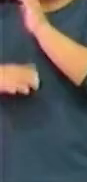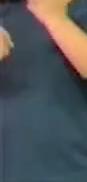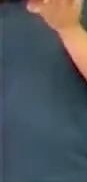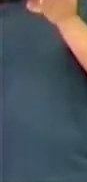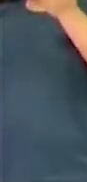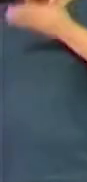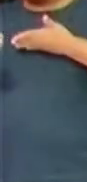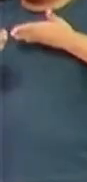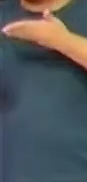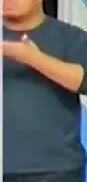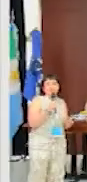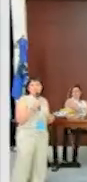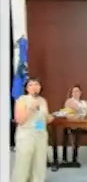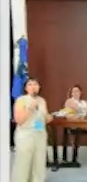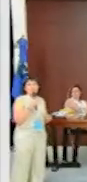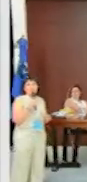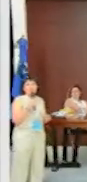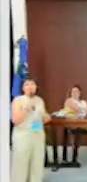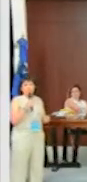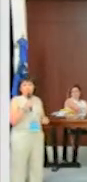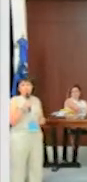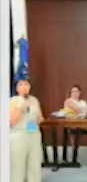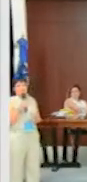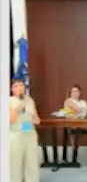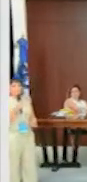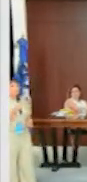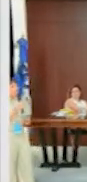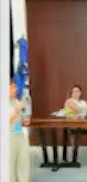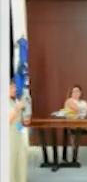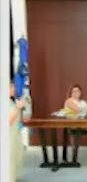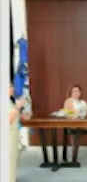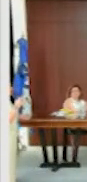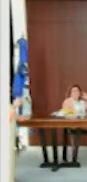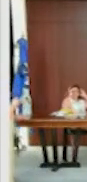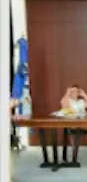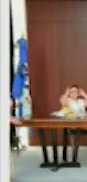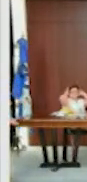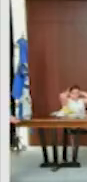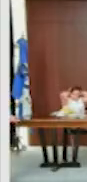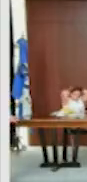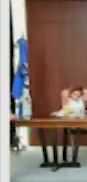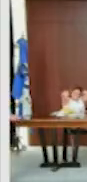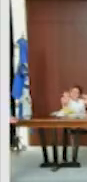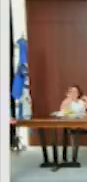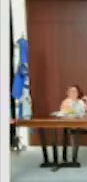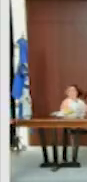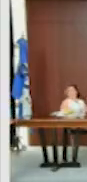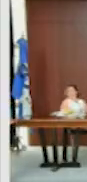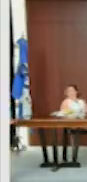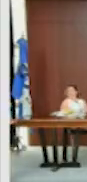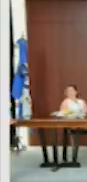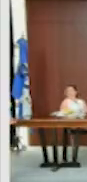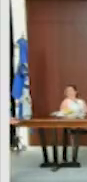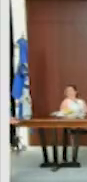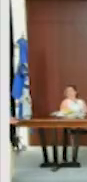mucho la invitación y el esfuerzo de las personas que construyeron este espacio,